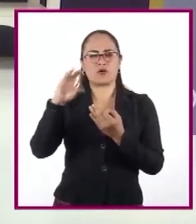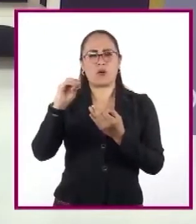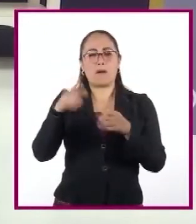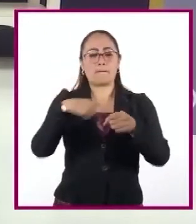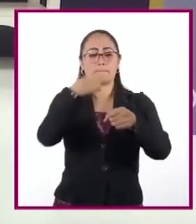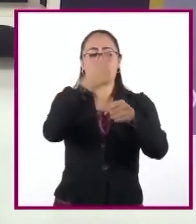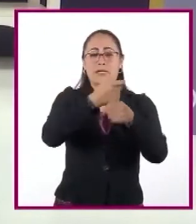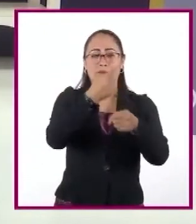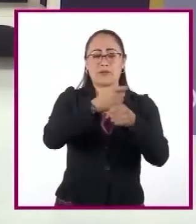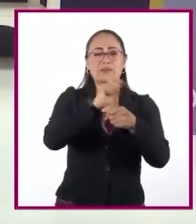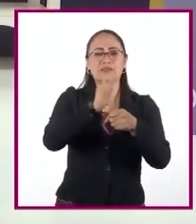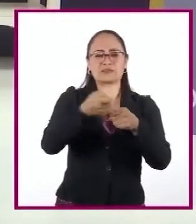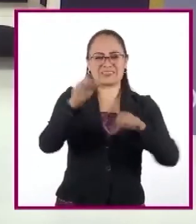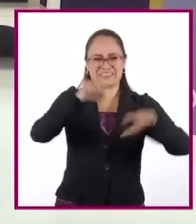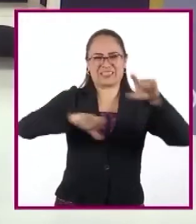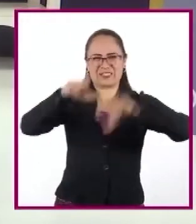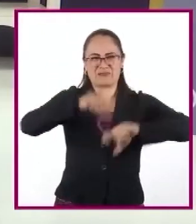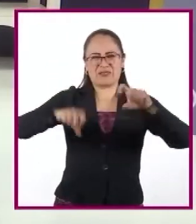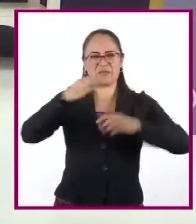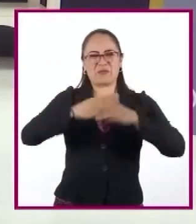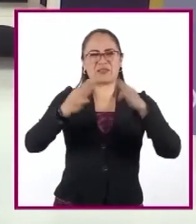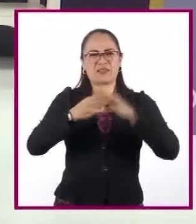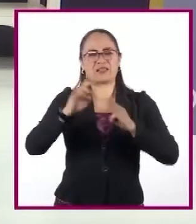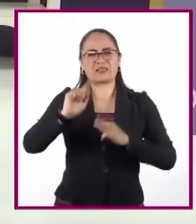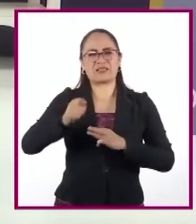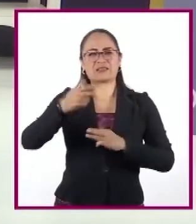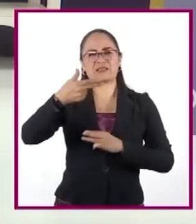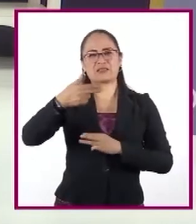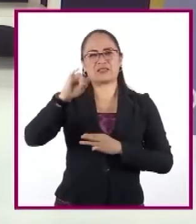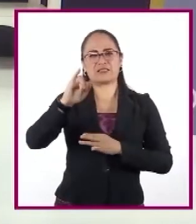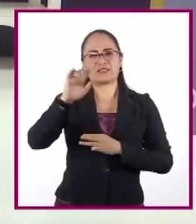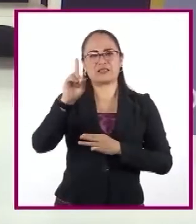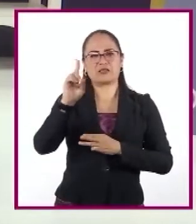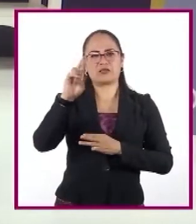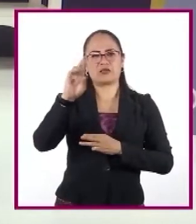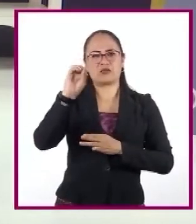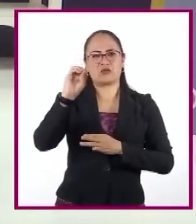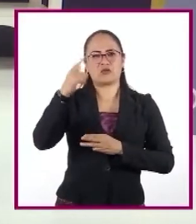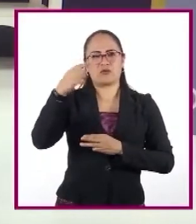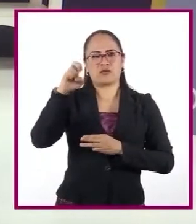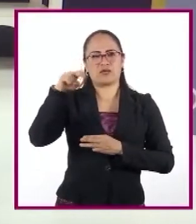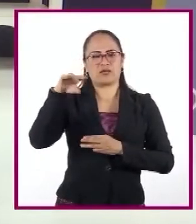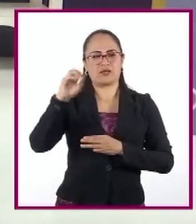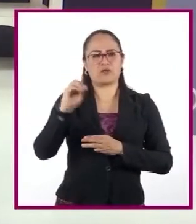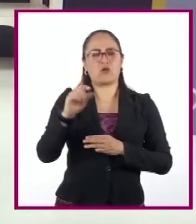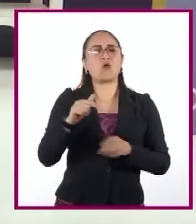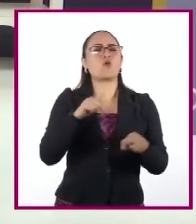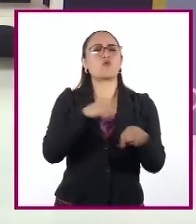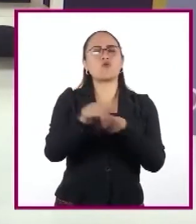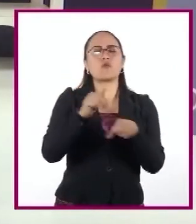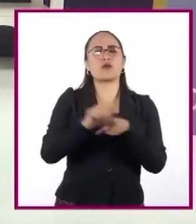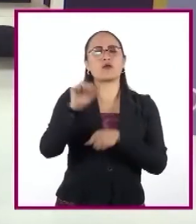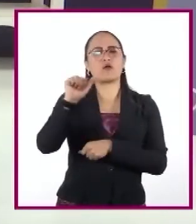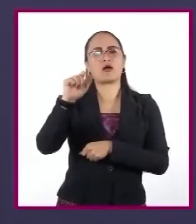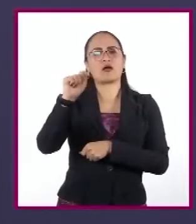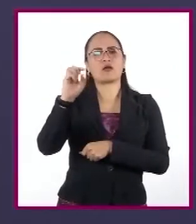el hidrógeno. ¿Cuál es su número atómico? Revisemos en la tabla